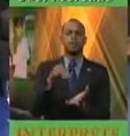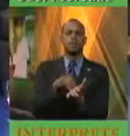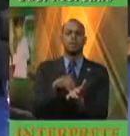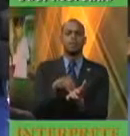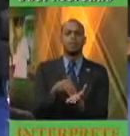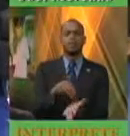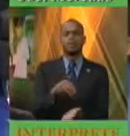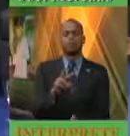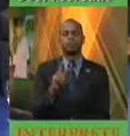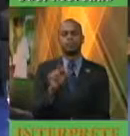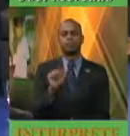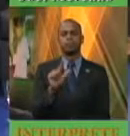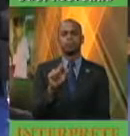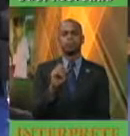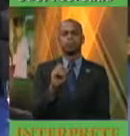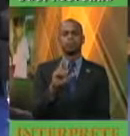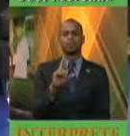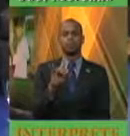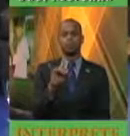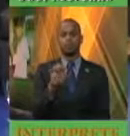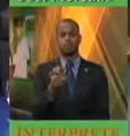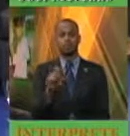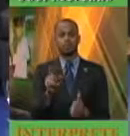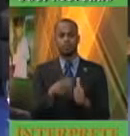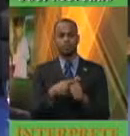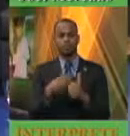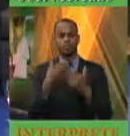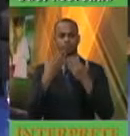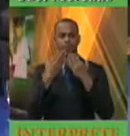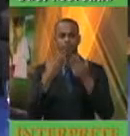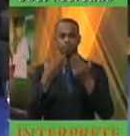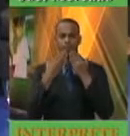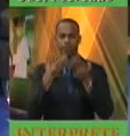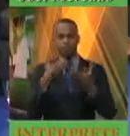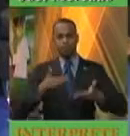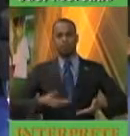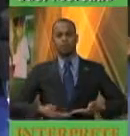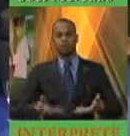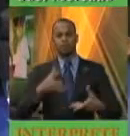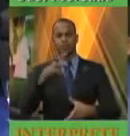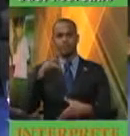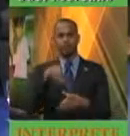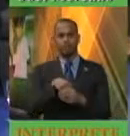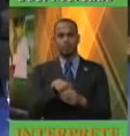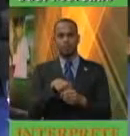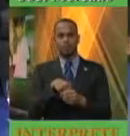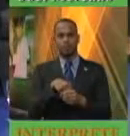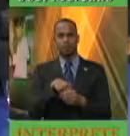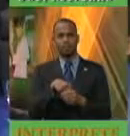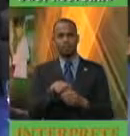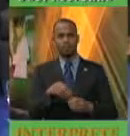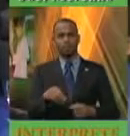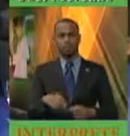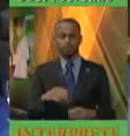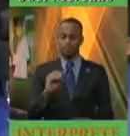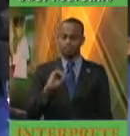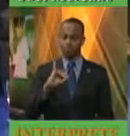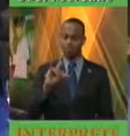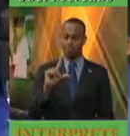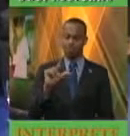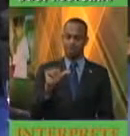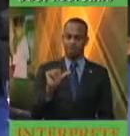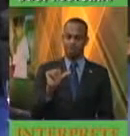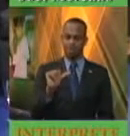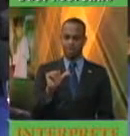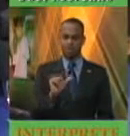Valverde? Agradecerle la invitación, primeramente, que nos hacen a su tan visto programa. Ojalá, claro, sí,